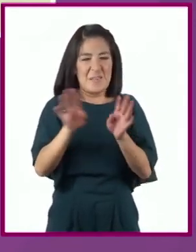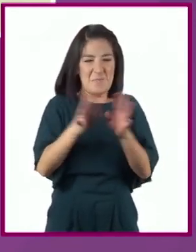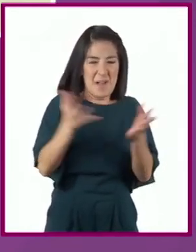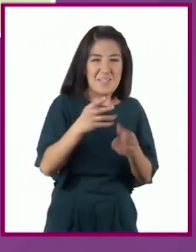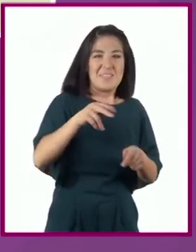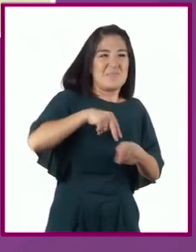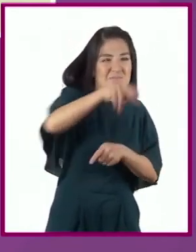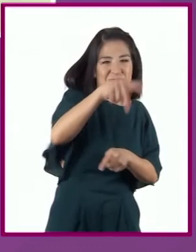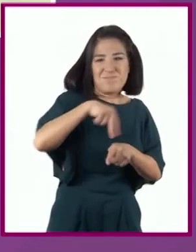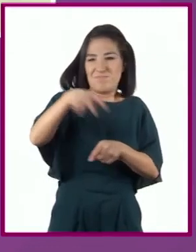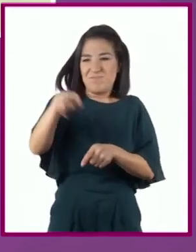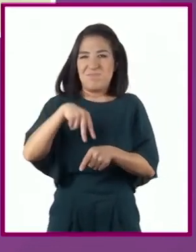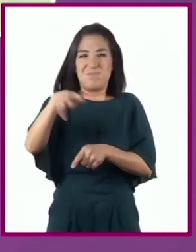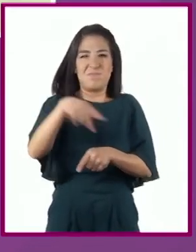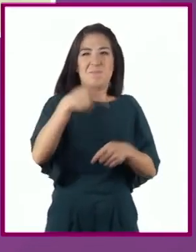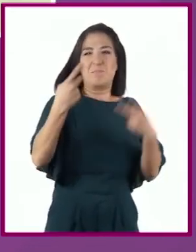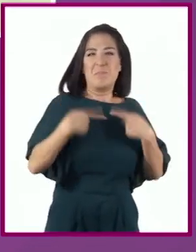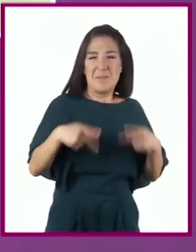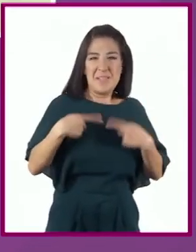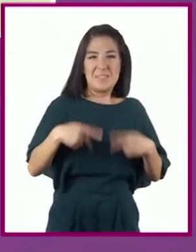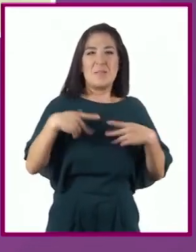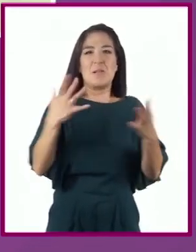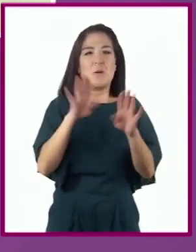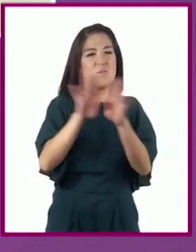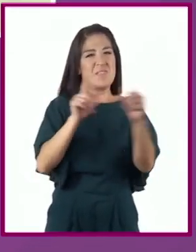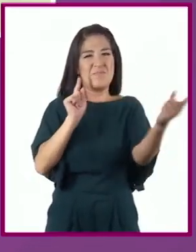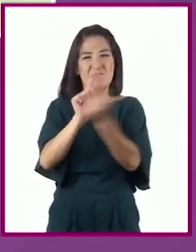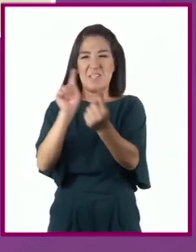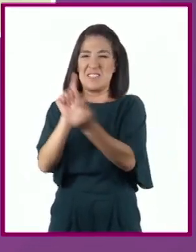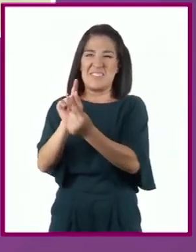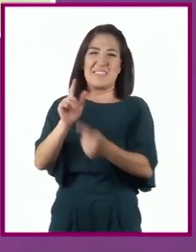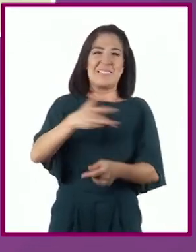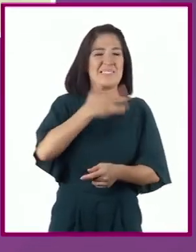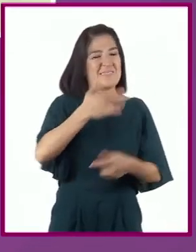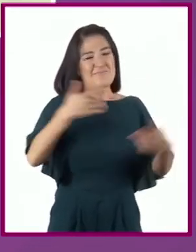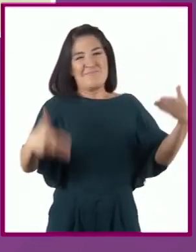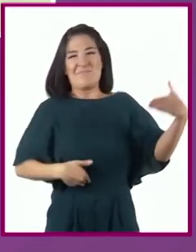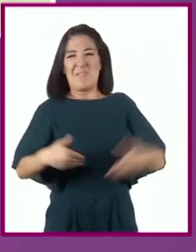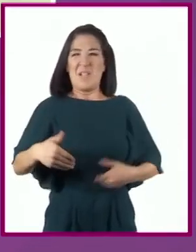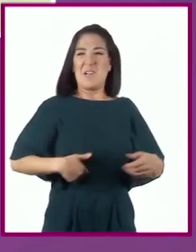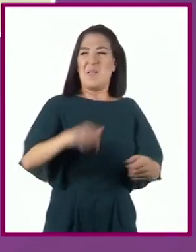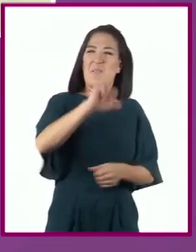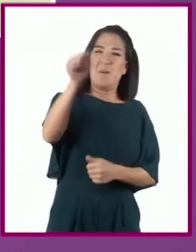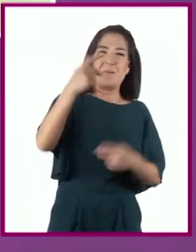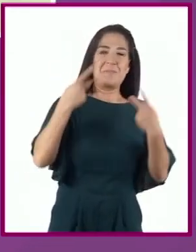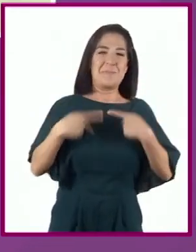un lugar a otro, los encuentros inevitables y molestos con otras personas.